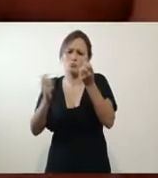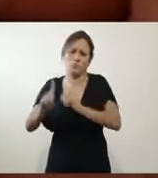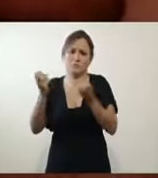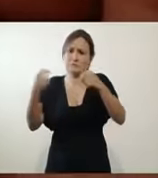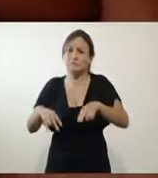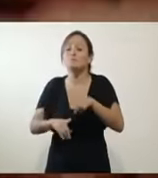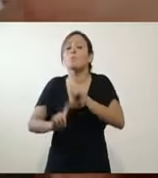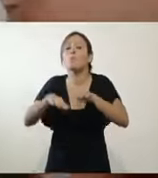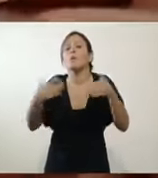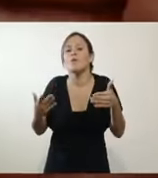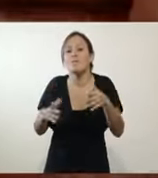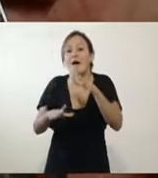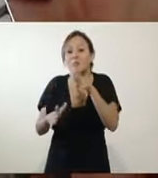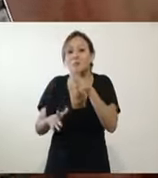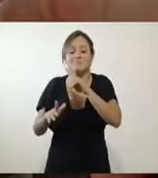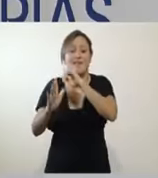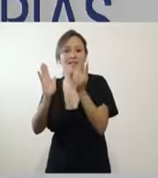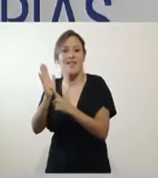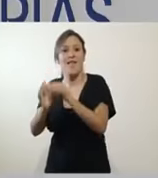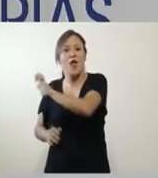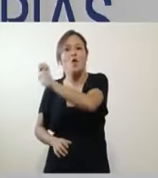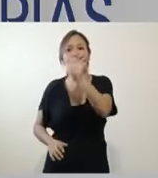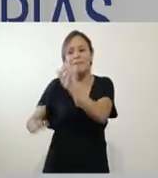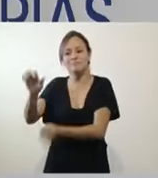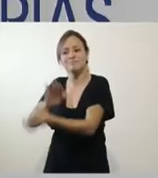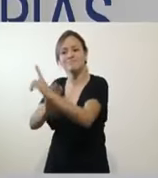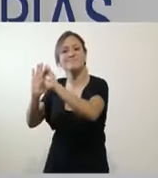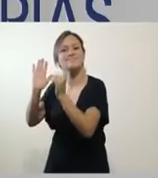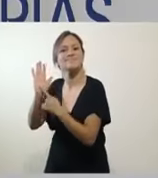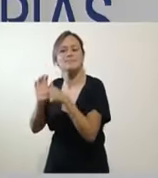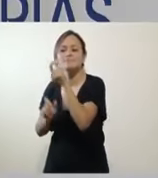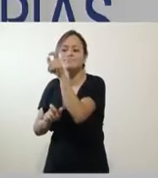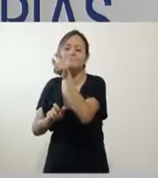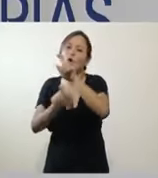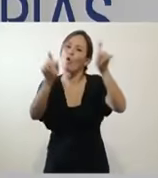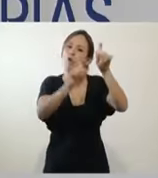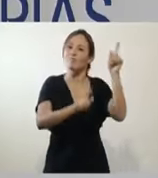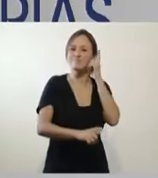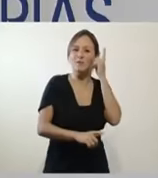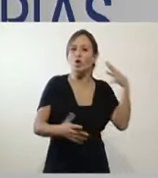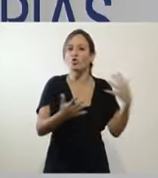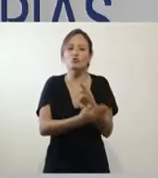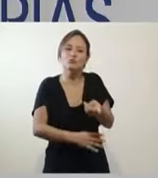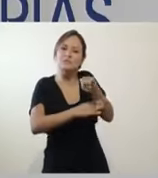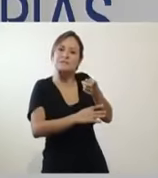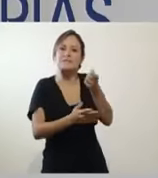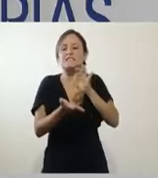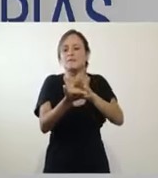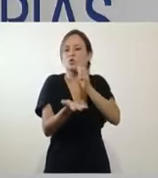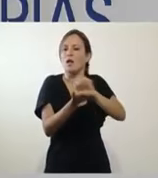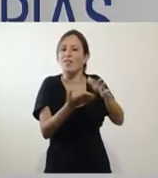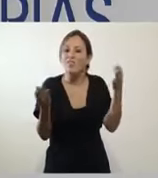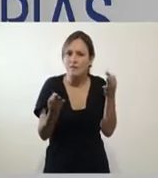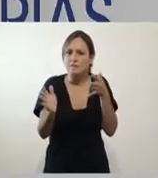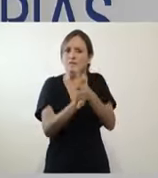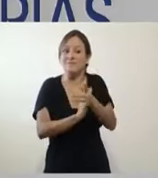legislación vigente, cuando Europa sacó la legislación, obligó a todos los operadores de telefonía a prestar el servicio de forma gratuita. O sea, la